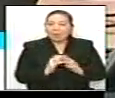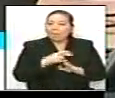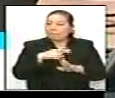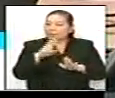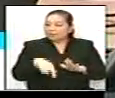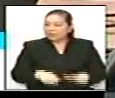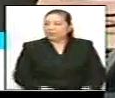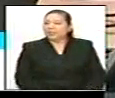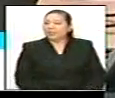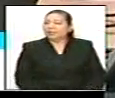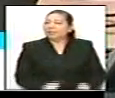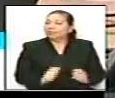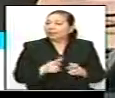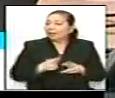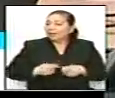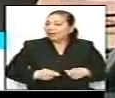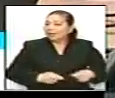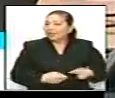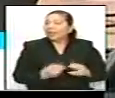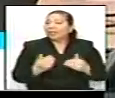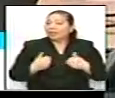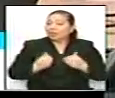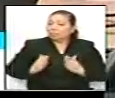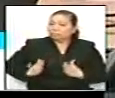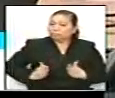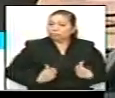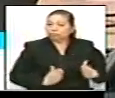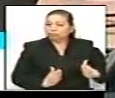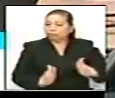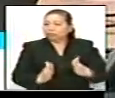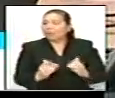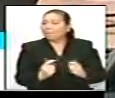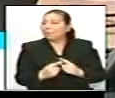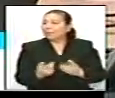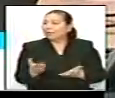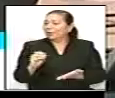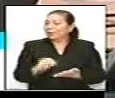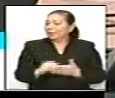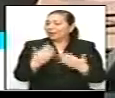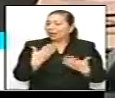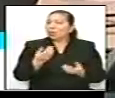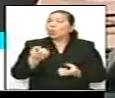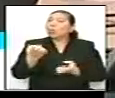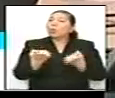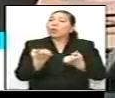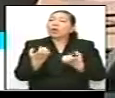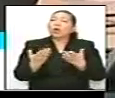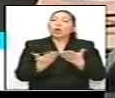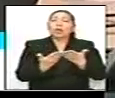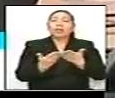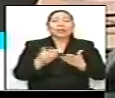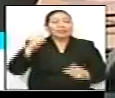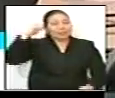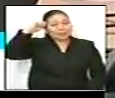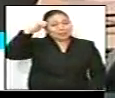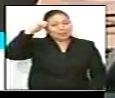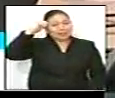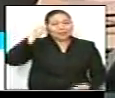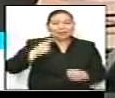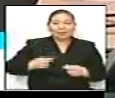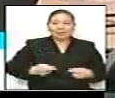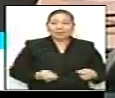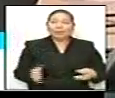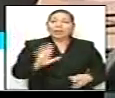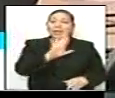profesionales, que el Río Rímac tiene un cauce. Inclusive ya hay estadísticas en el Colegio de Ingenieros que ese río ha llegado